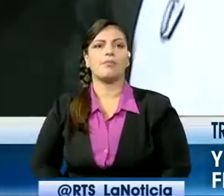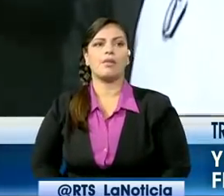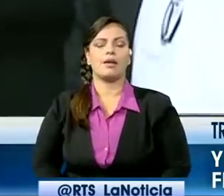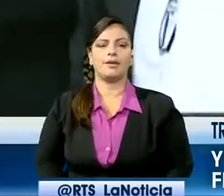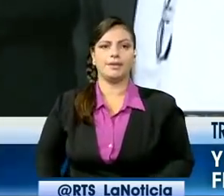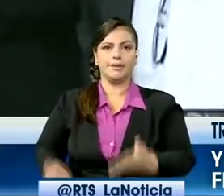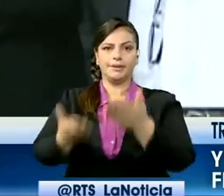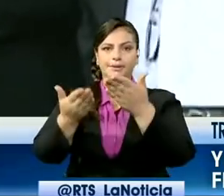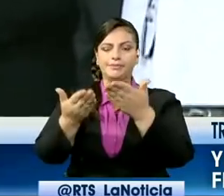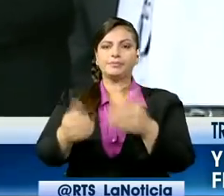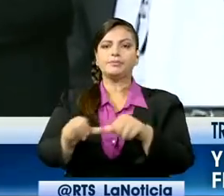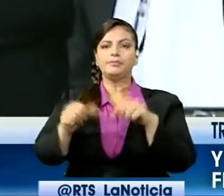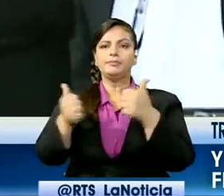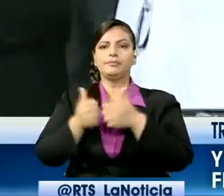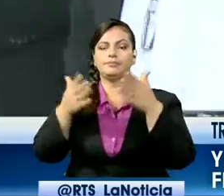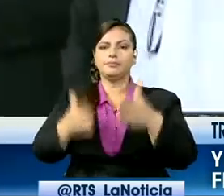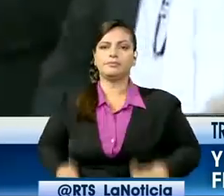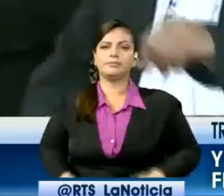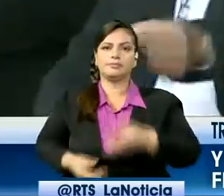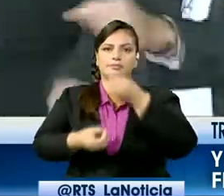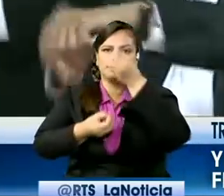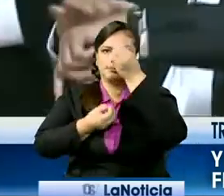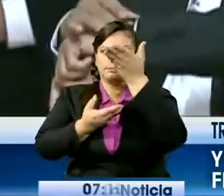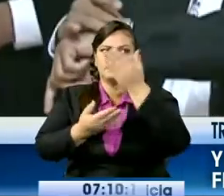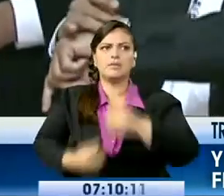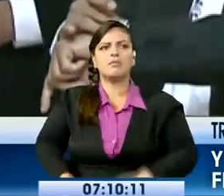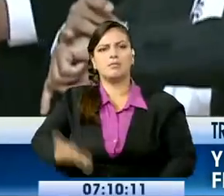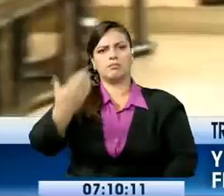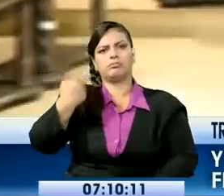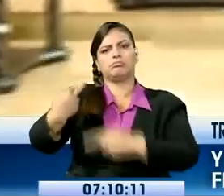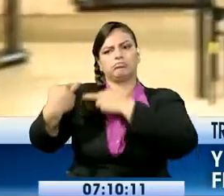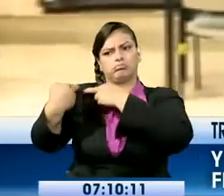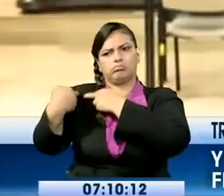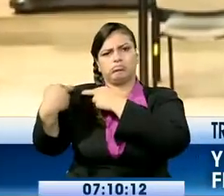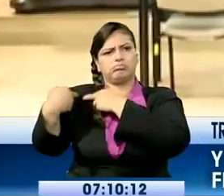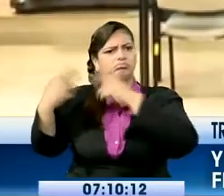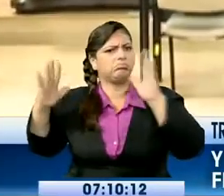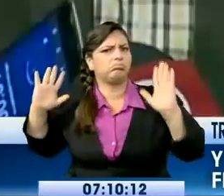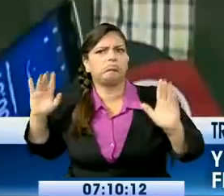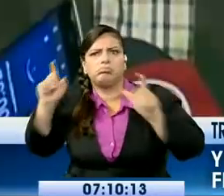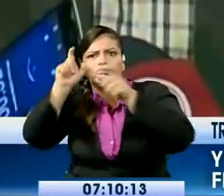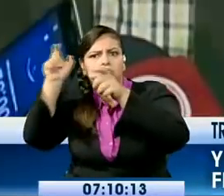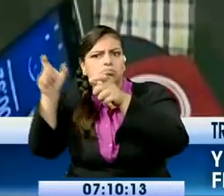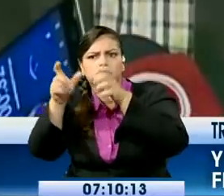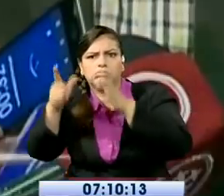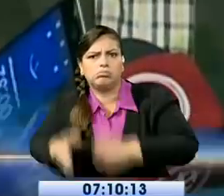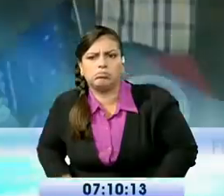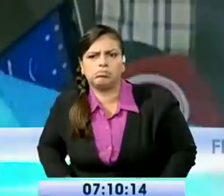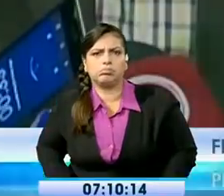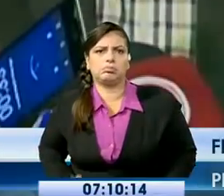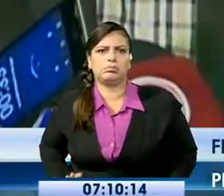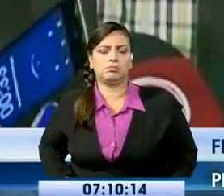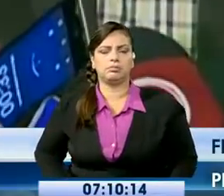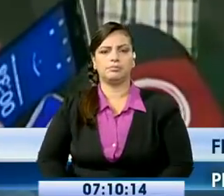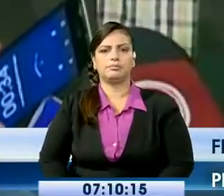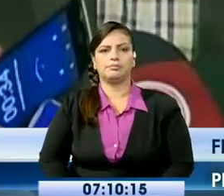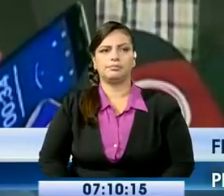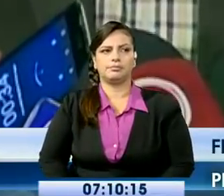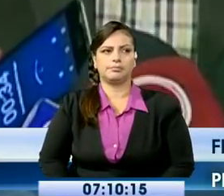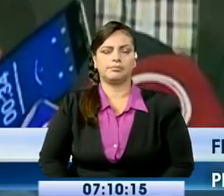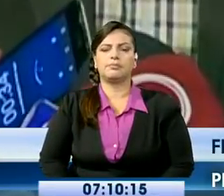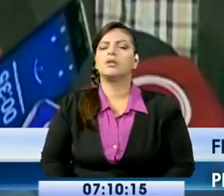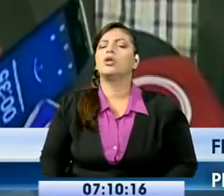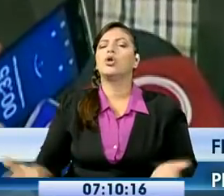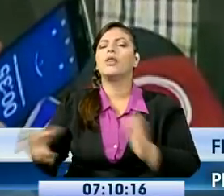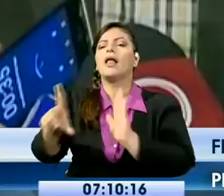tenía el deber y obligación de fiscalizar y legislar, y que justamente por eso lo habrían perseguido. seguido. No existía ningún artículo